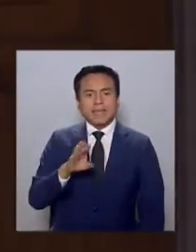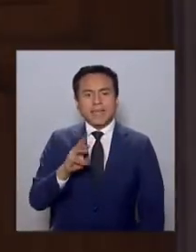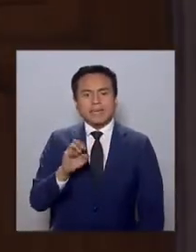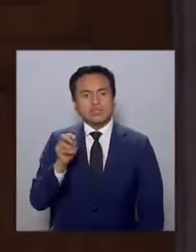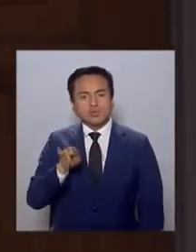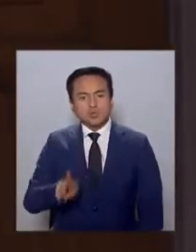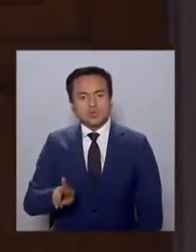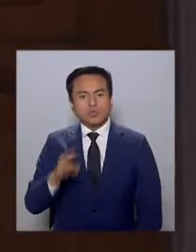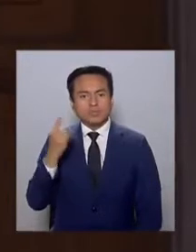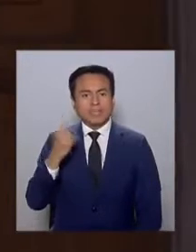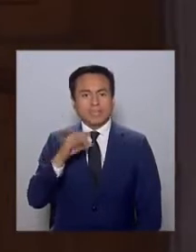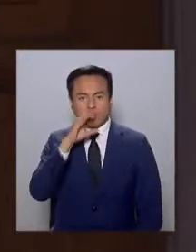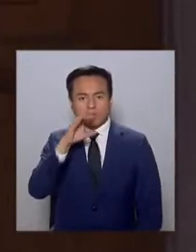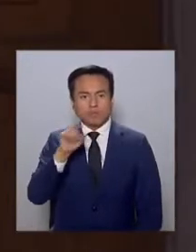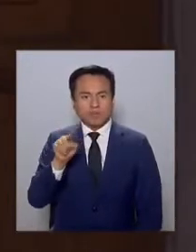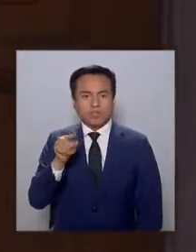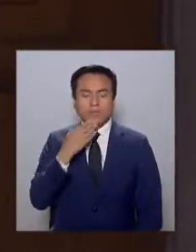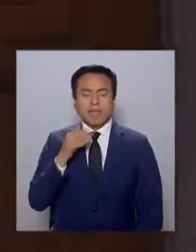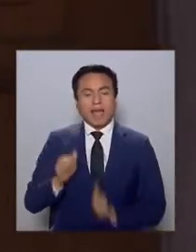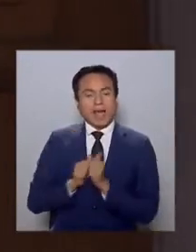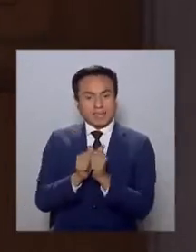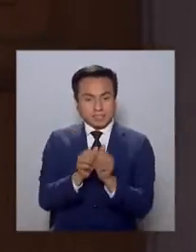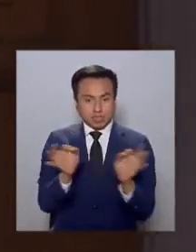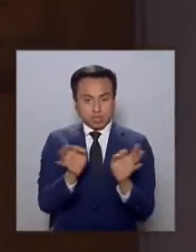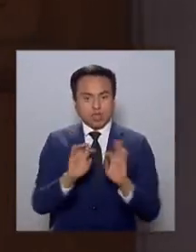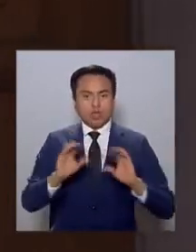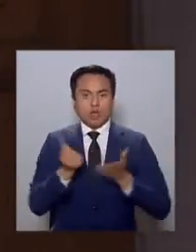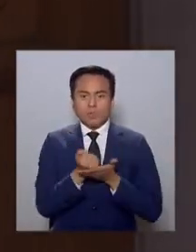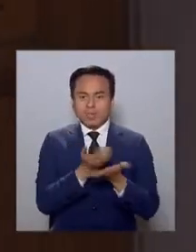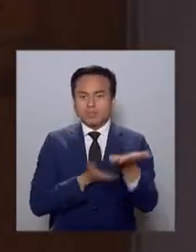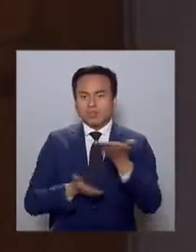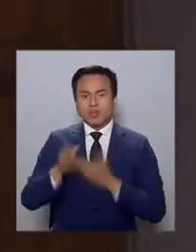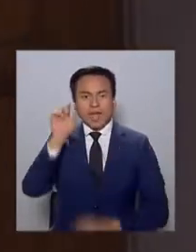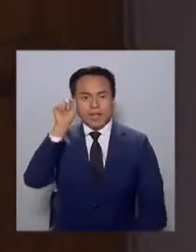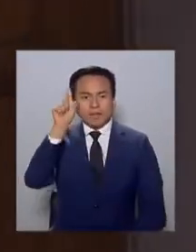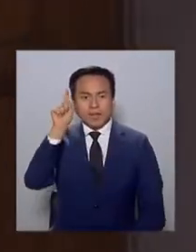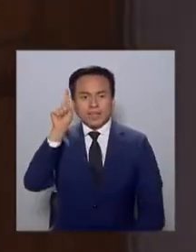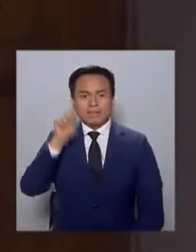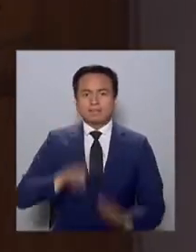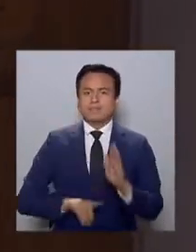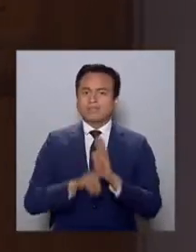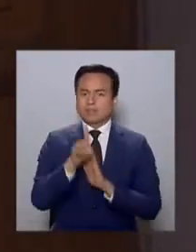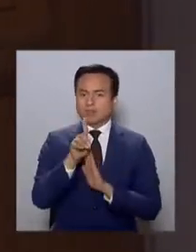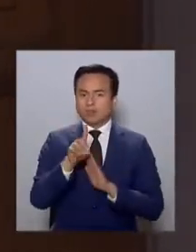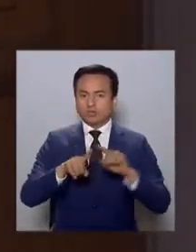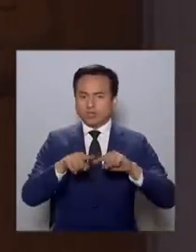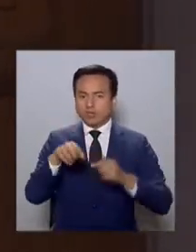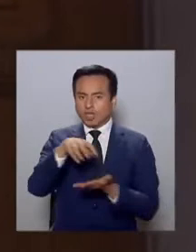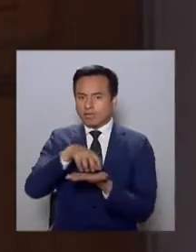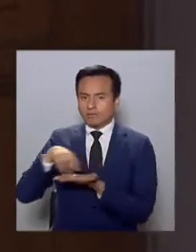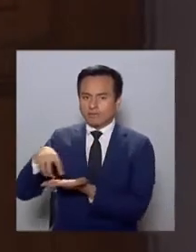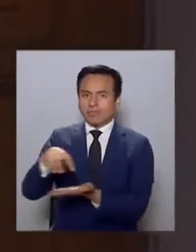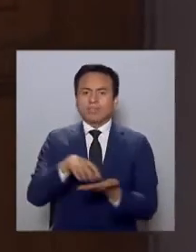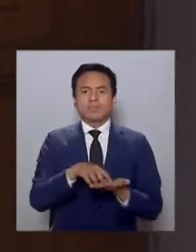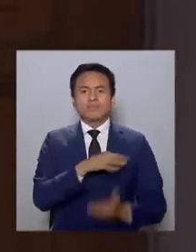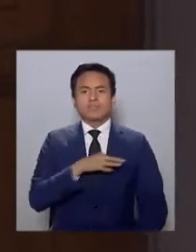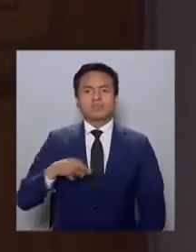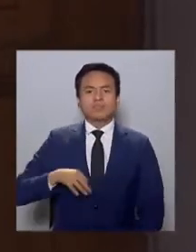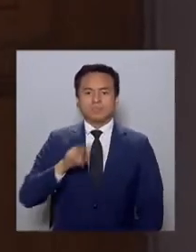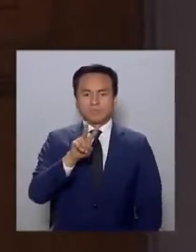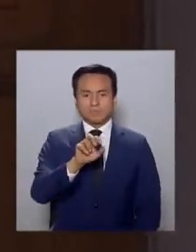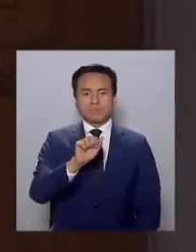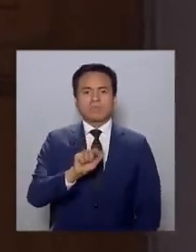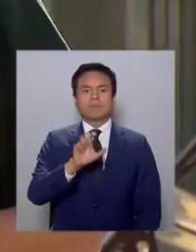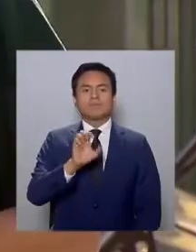la Universidad de Concepción y asesor de la cooperación alemana en desarrollo territorial. Ministro